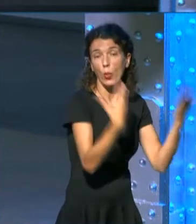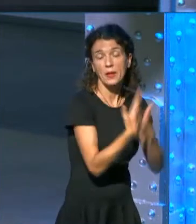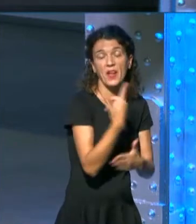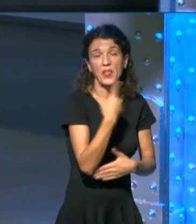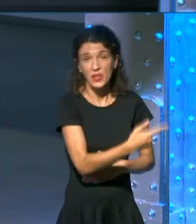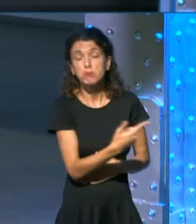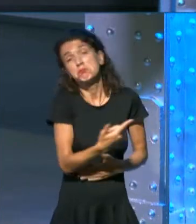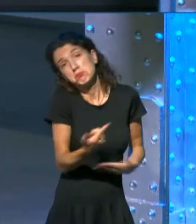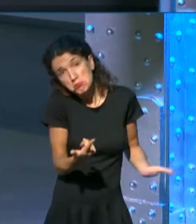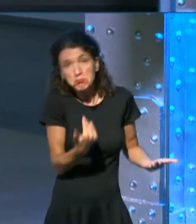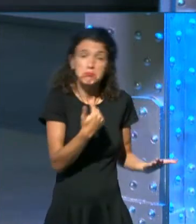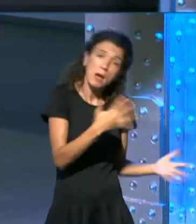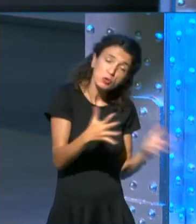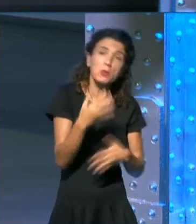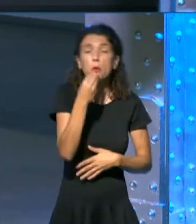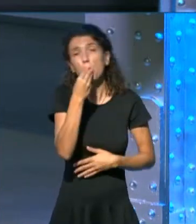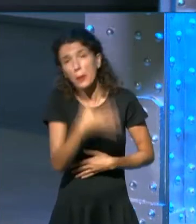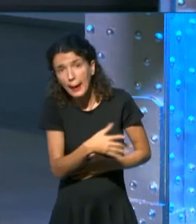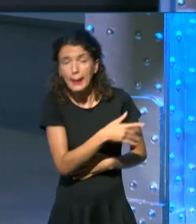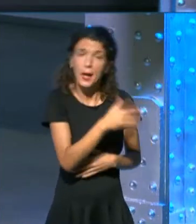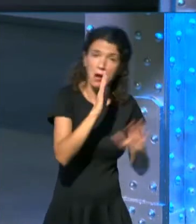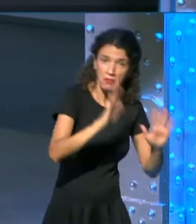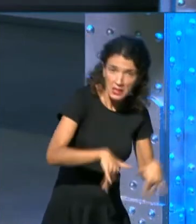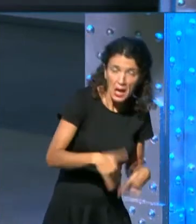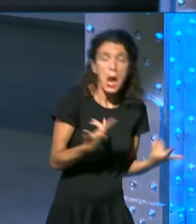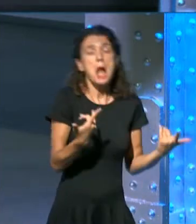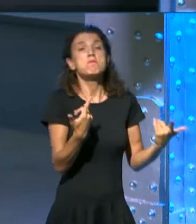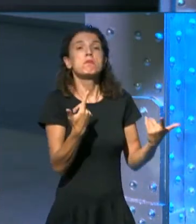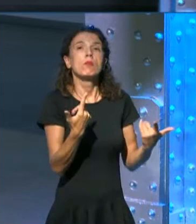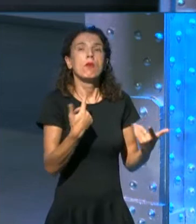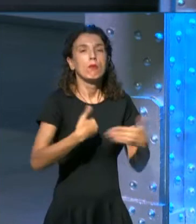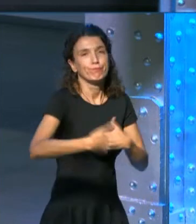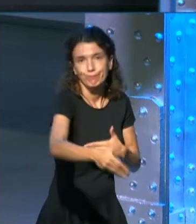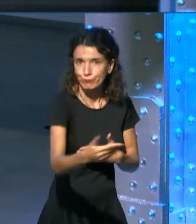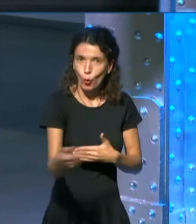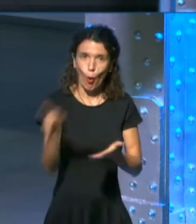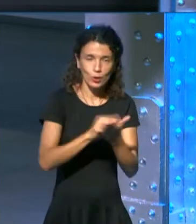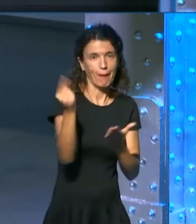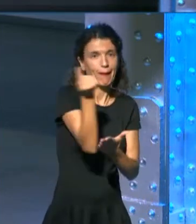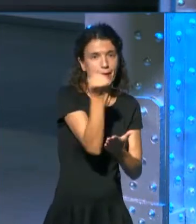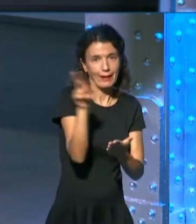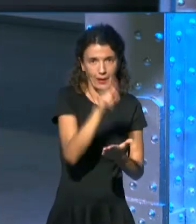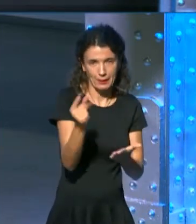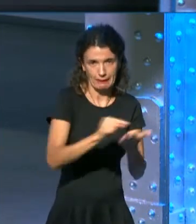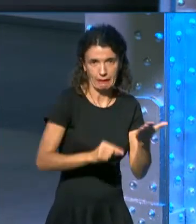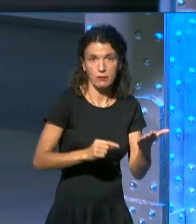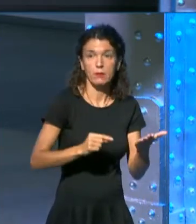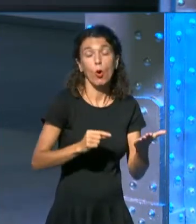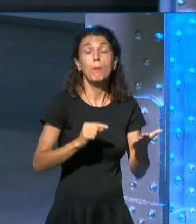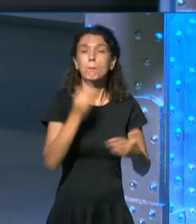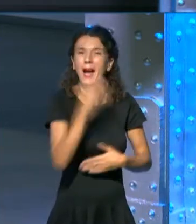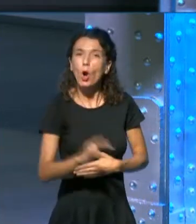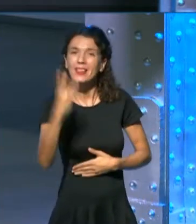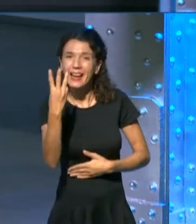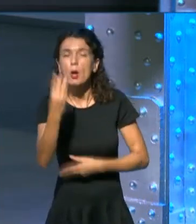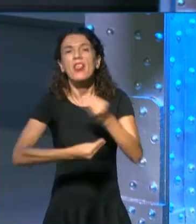decir que, bueno, estás seguro de que las vas a tener que reescribir de aquí a no mucho tardar, que hacer 3 y hacerlas muy bien.